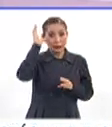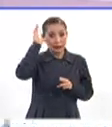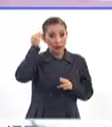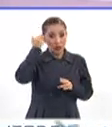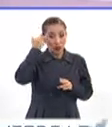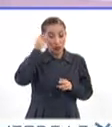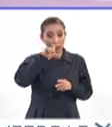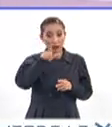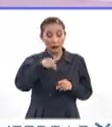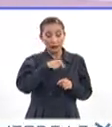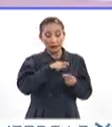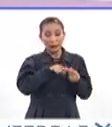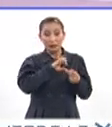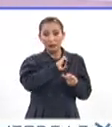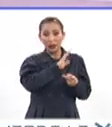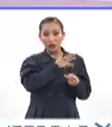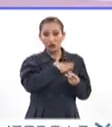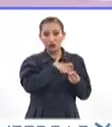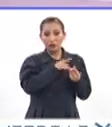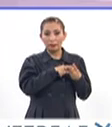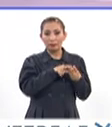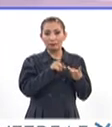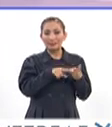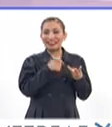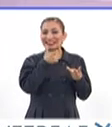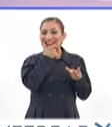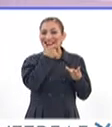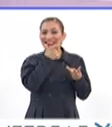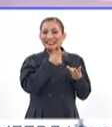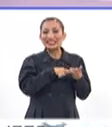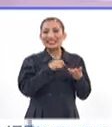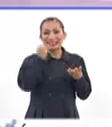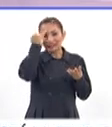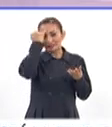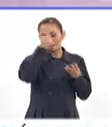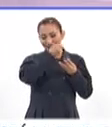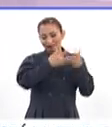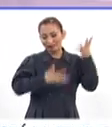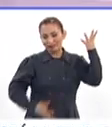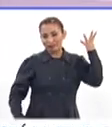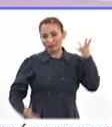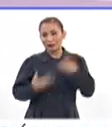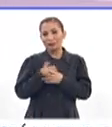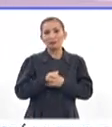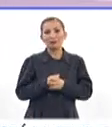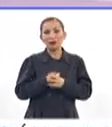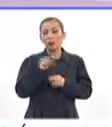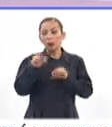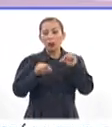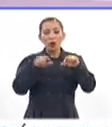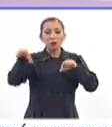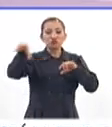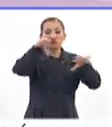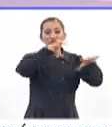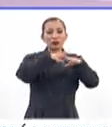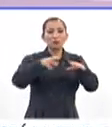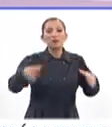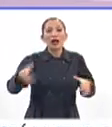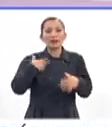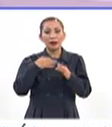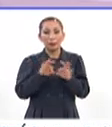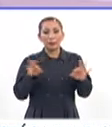le sigue el español, después el inglés, el hindú, en fin, así se van desarrollando lo que es